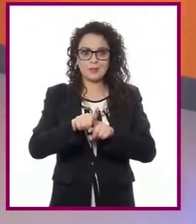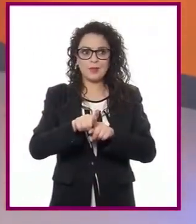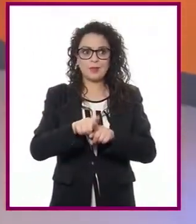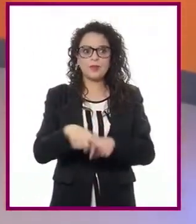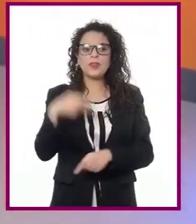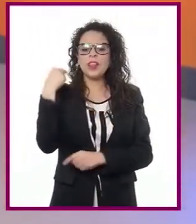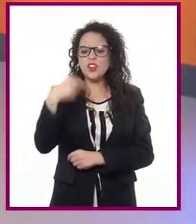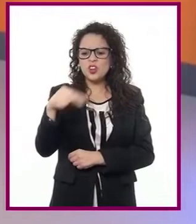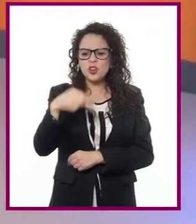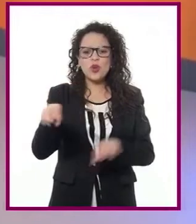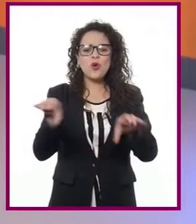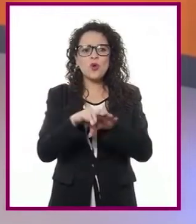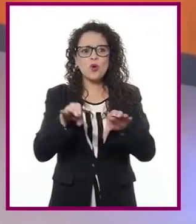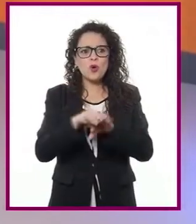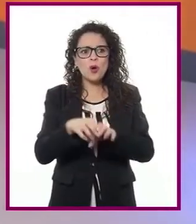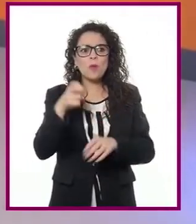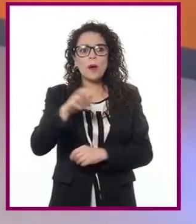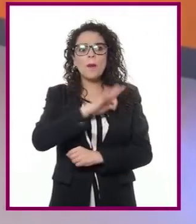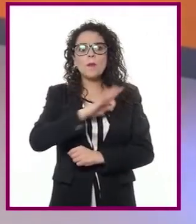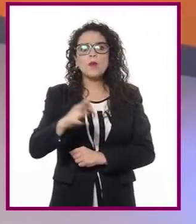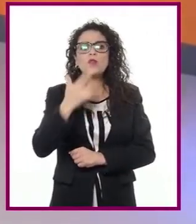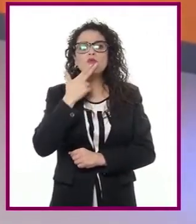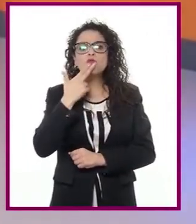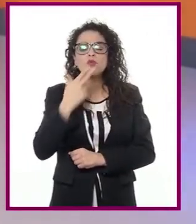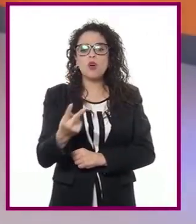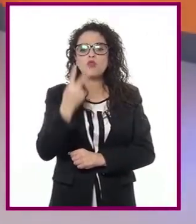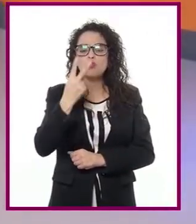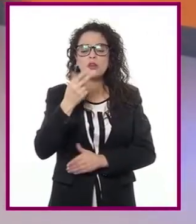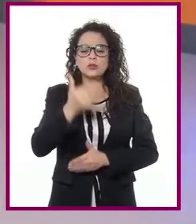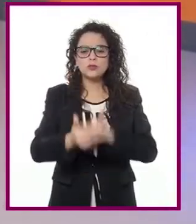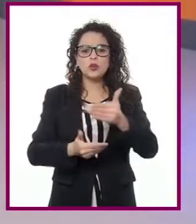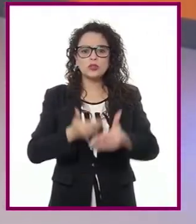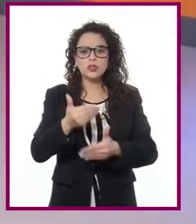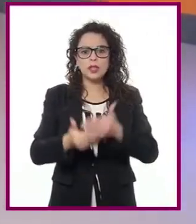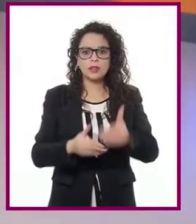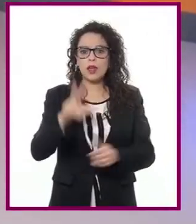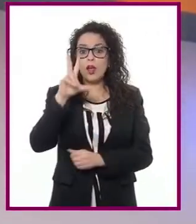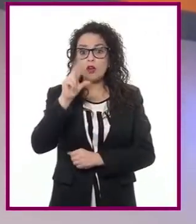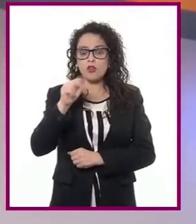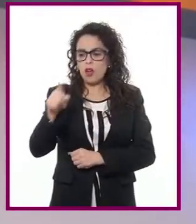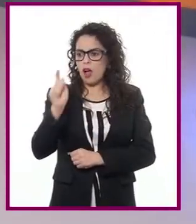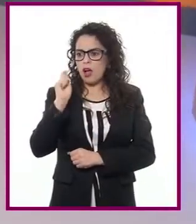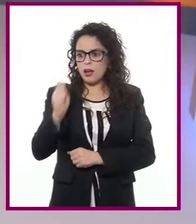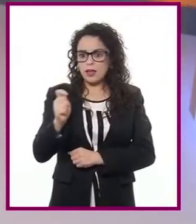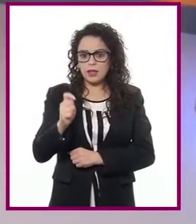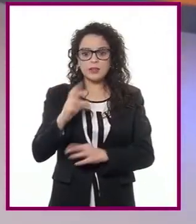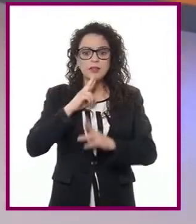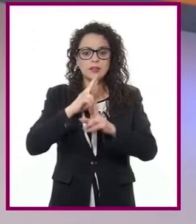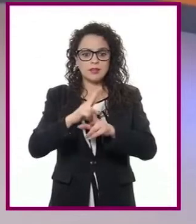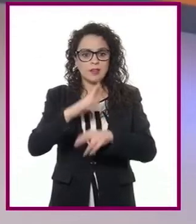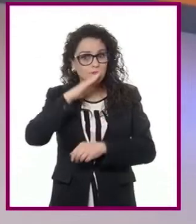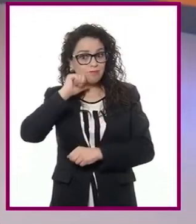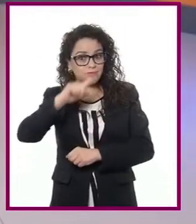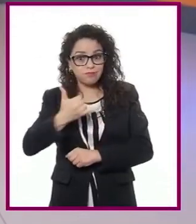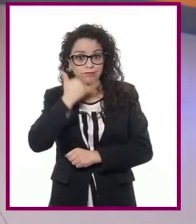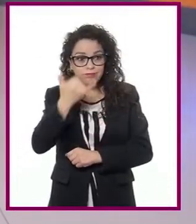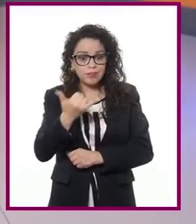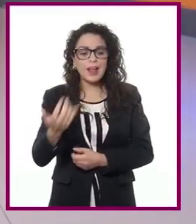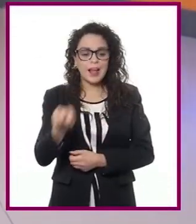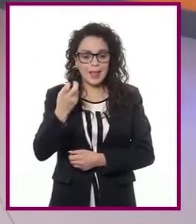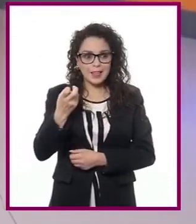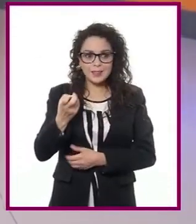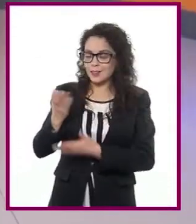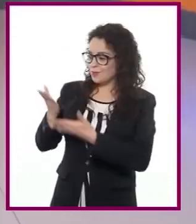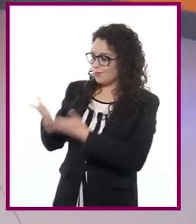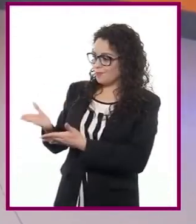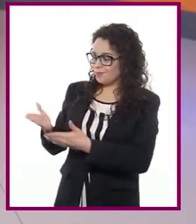llama esa propiedad que nos permite utilizar estos dos procedimientos sin alterar el resultado? Así es, propiedad